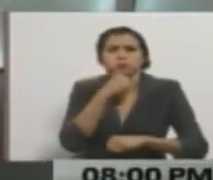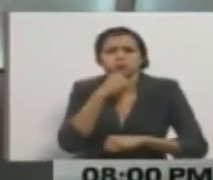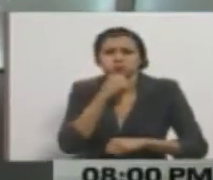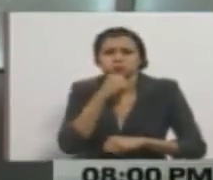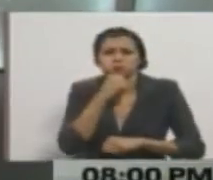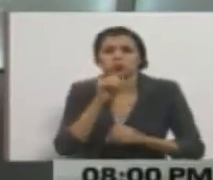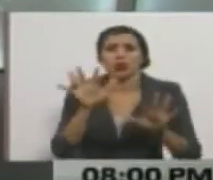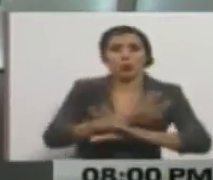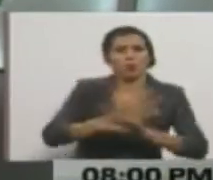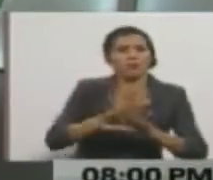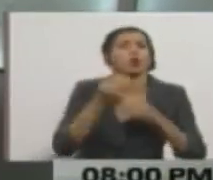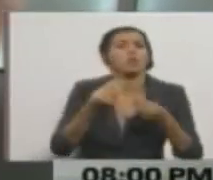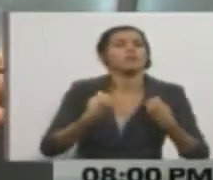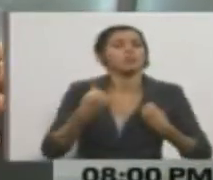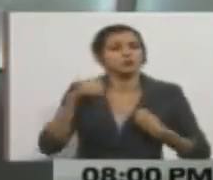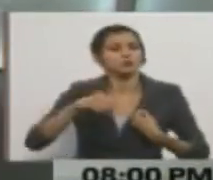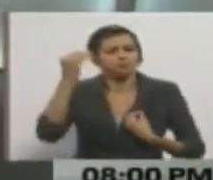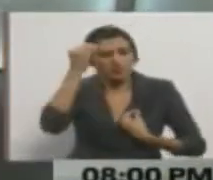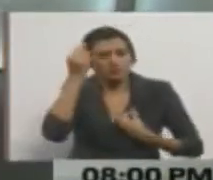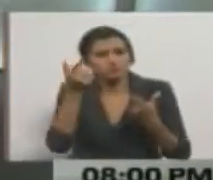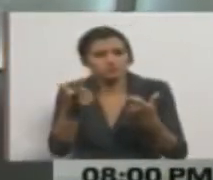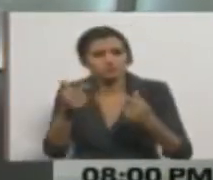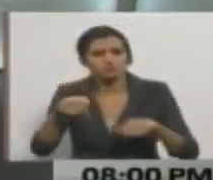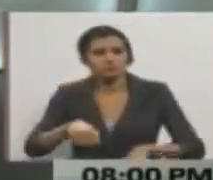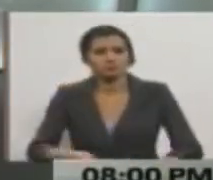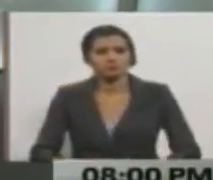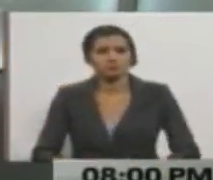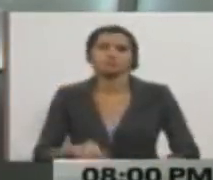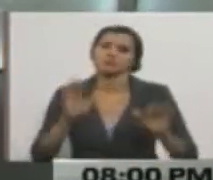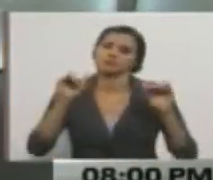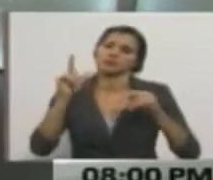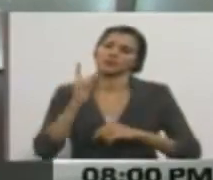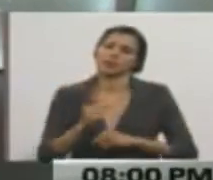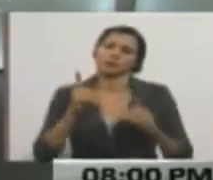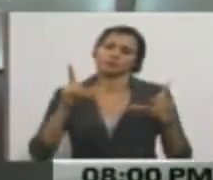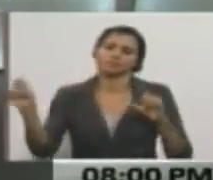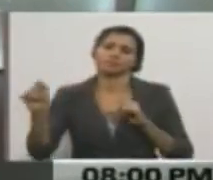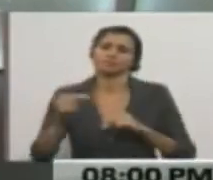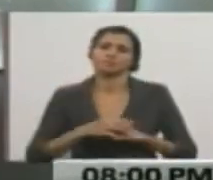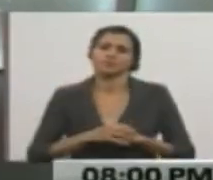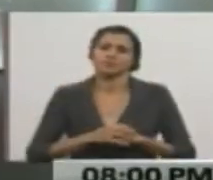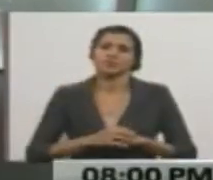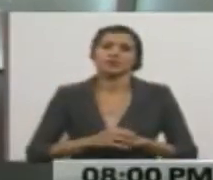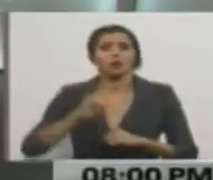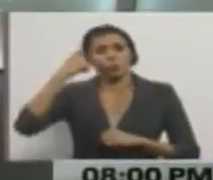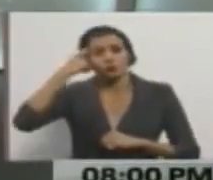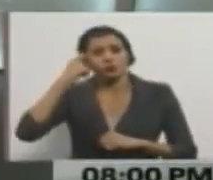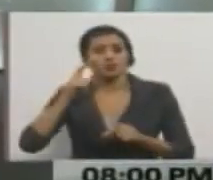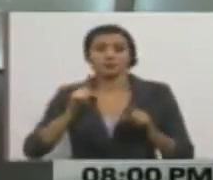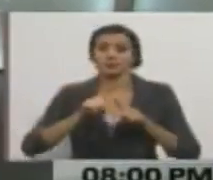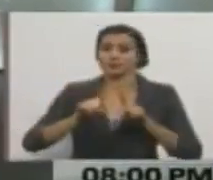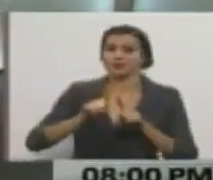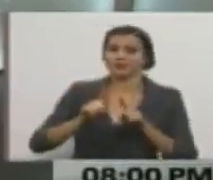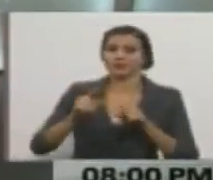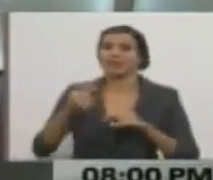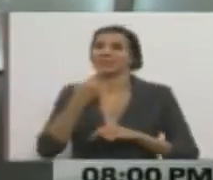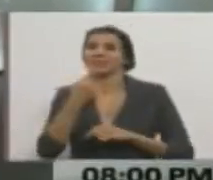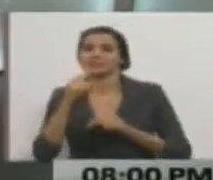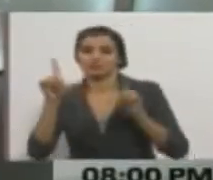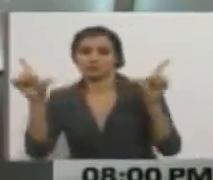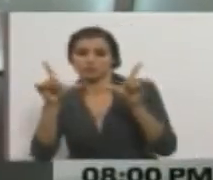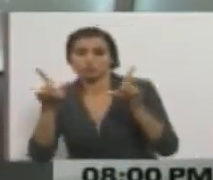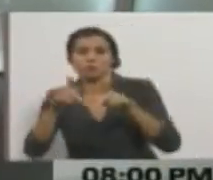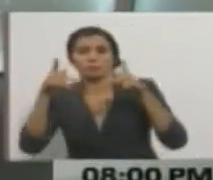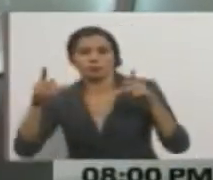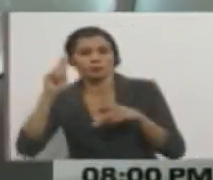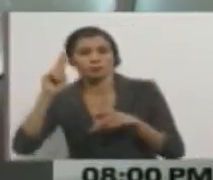Para la reflexión. Me tengo que despedir, no sin antes, como siempre, recordarles que una cosa es lo que dicen los medios de comunicación y otra muy distinta a lo que